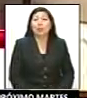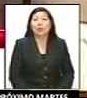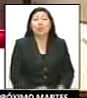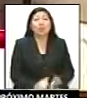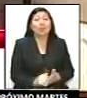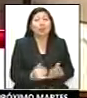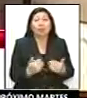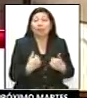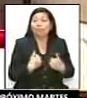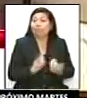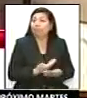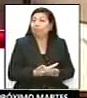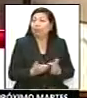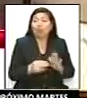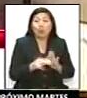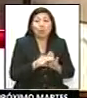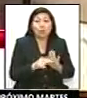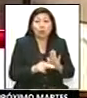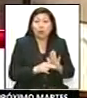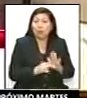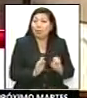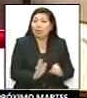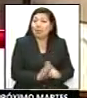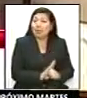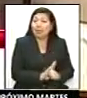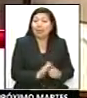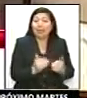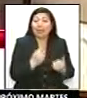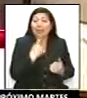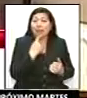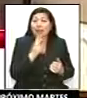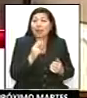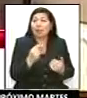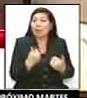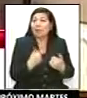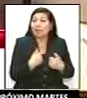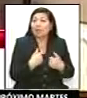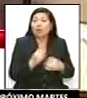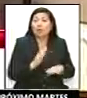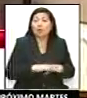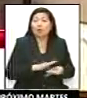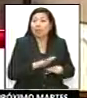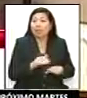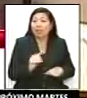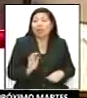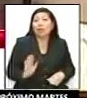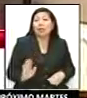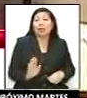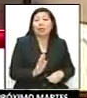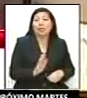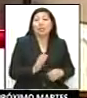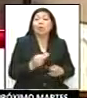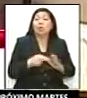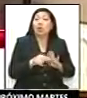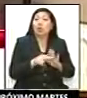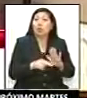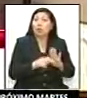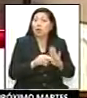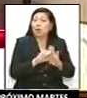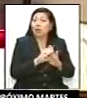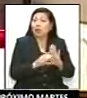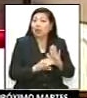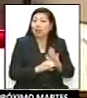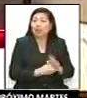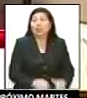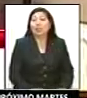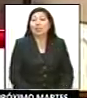no tiene una norma superordinante, es decir, no tiene sobre ella el mandato de una norma constitucional o